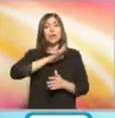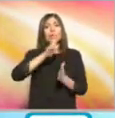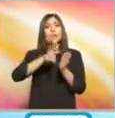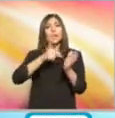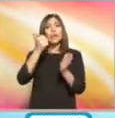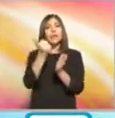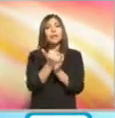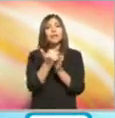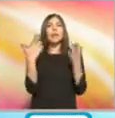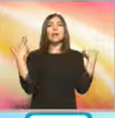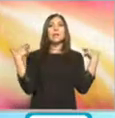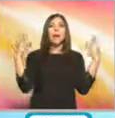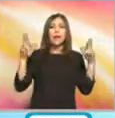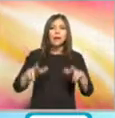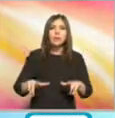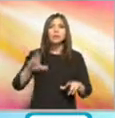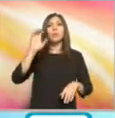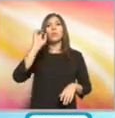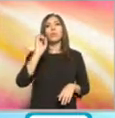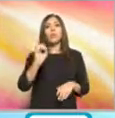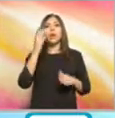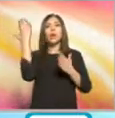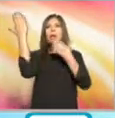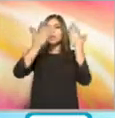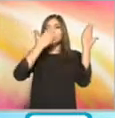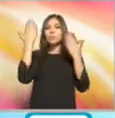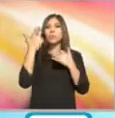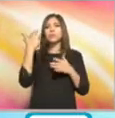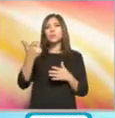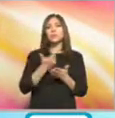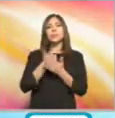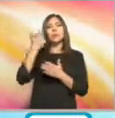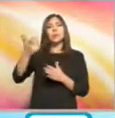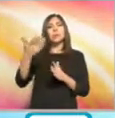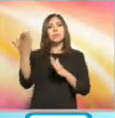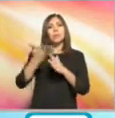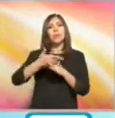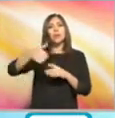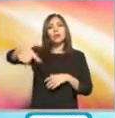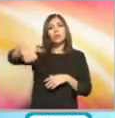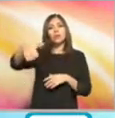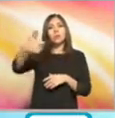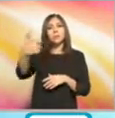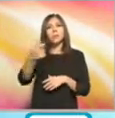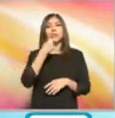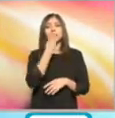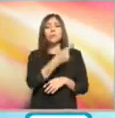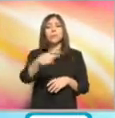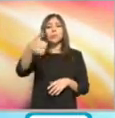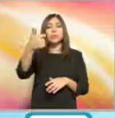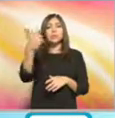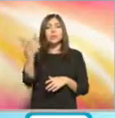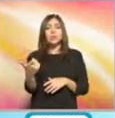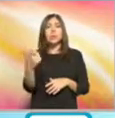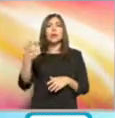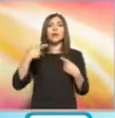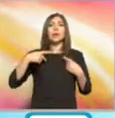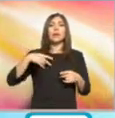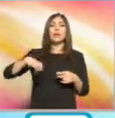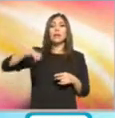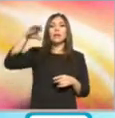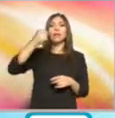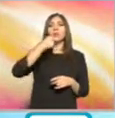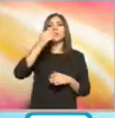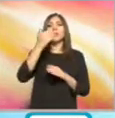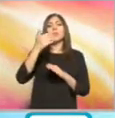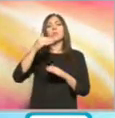credencial de maestro, credencial de estudiante, son 11 pesos, niños 11 pesos, adultos mayores, niños menores de 3 años